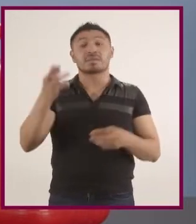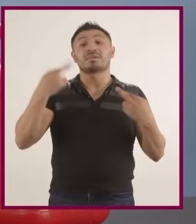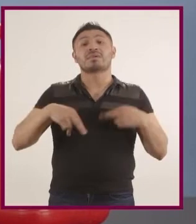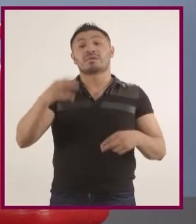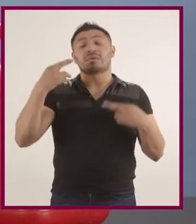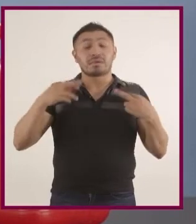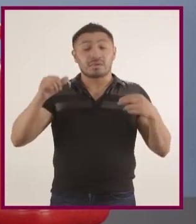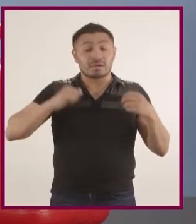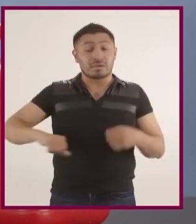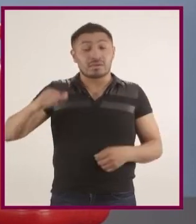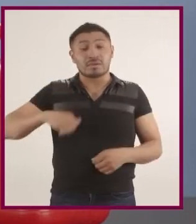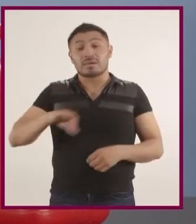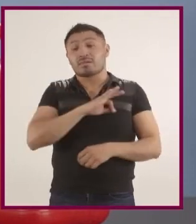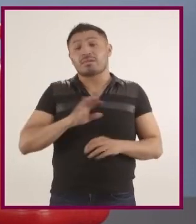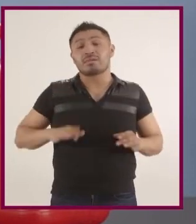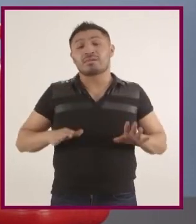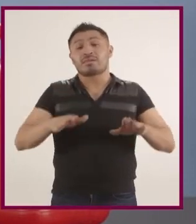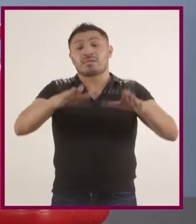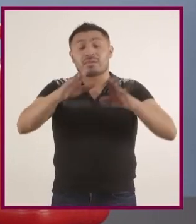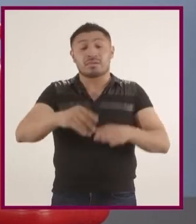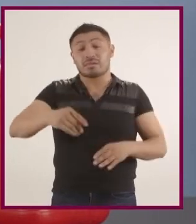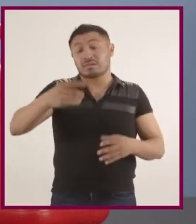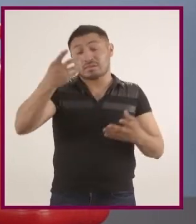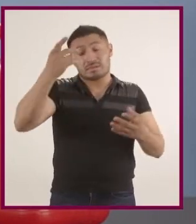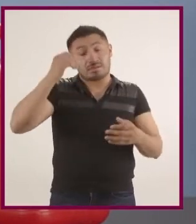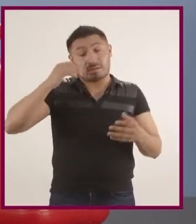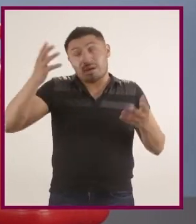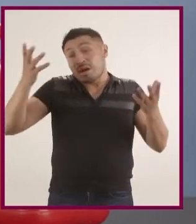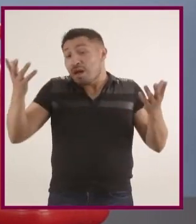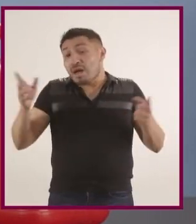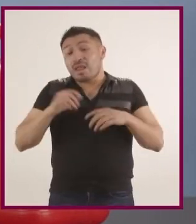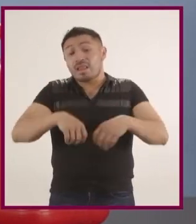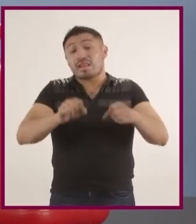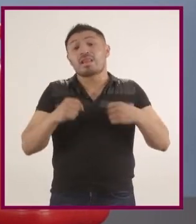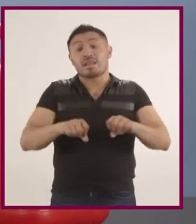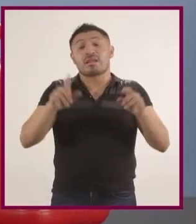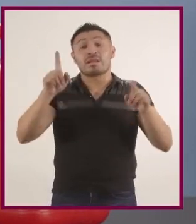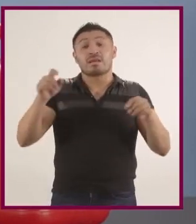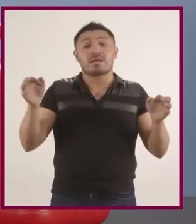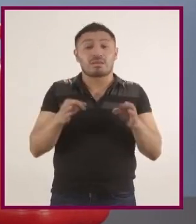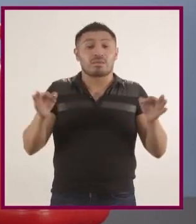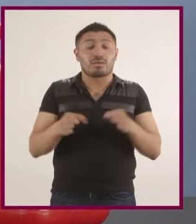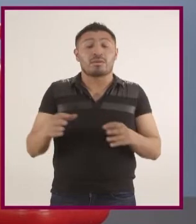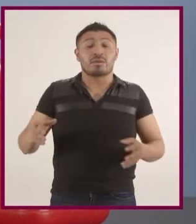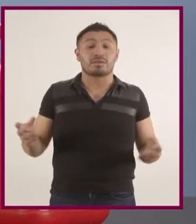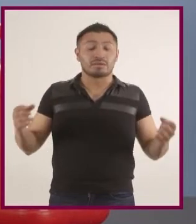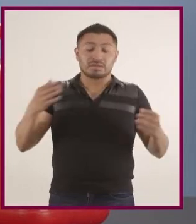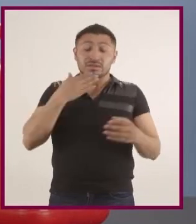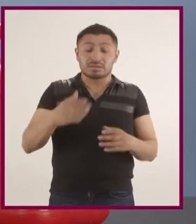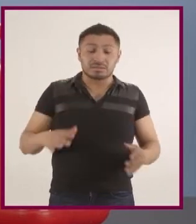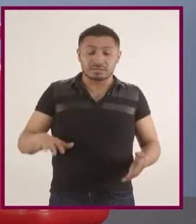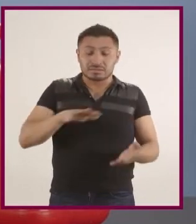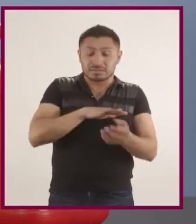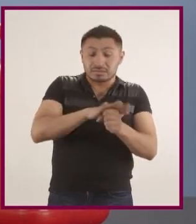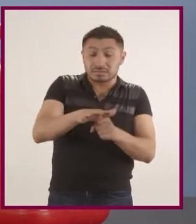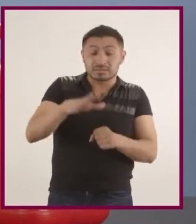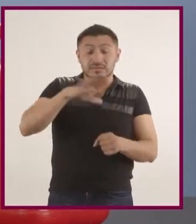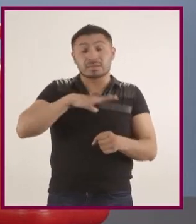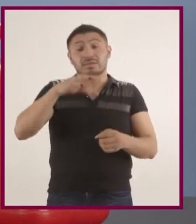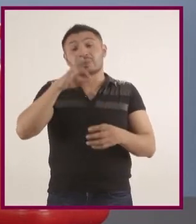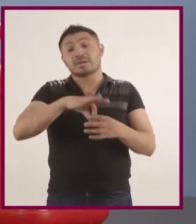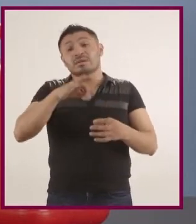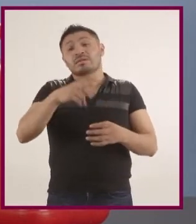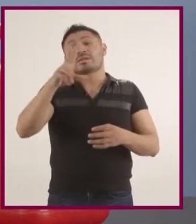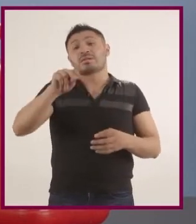pueden coser nuevos modelos para vestir o hacer trapos para la limpieza lavar con agua fría con la carga completa ahorra Hasta un 80%